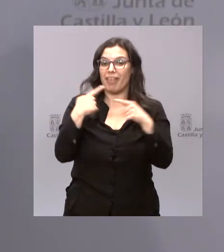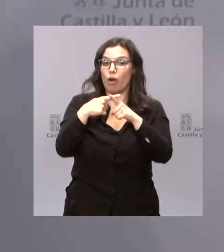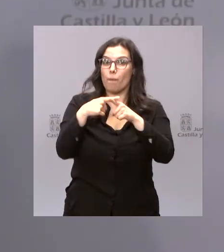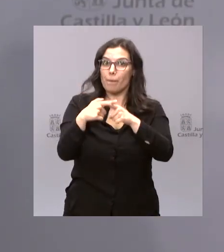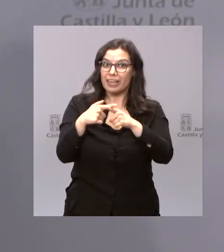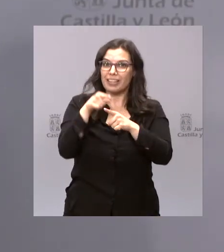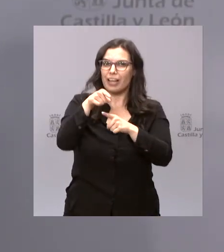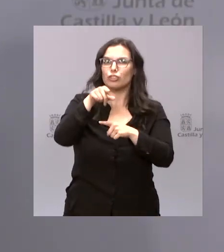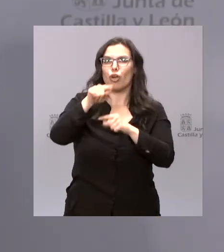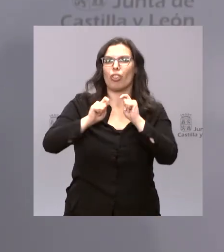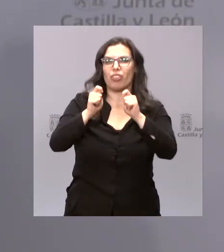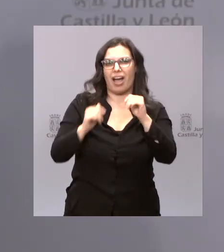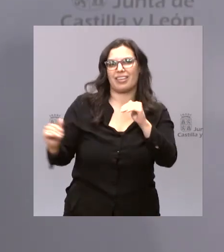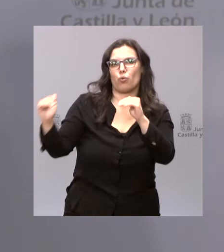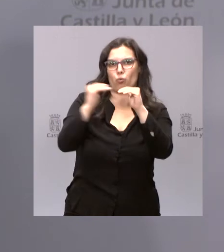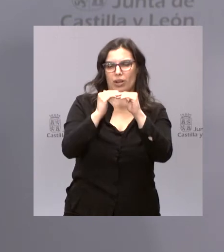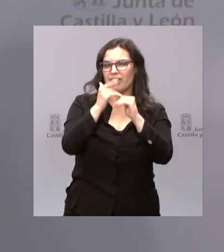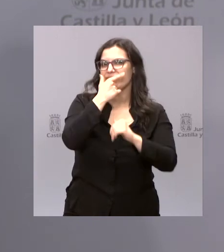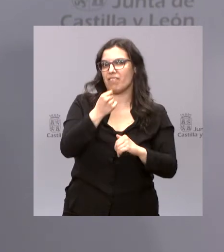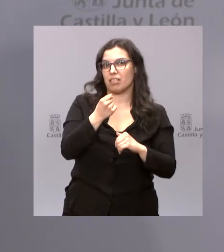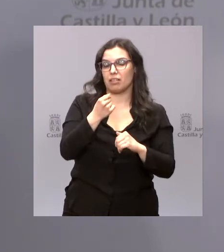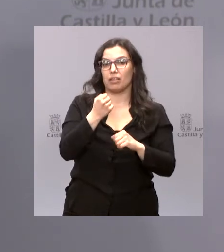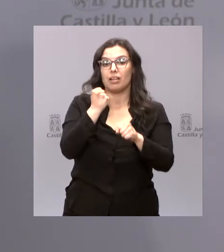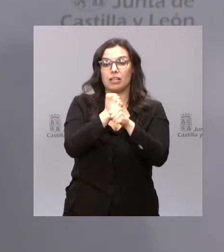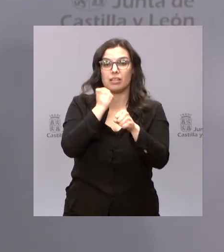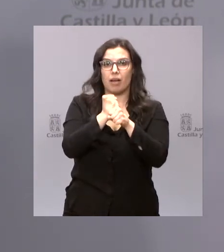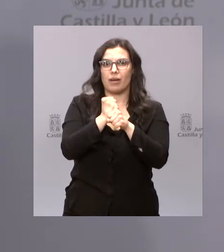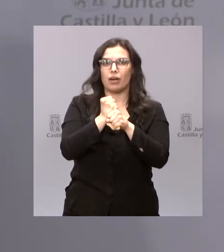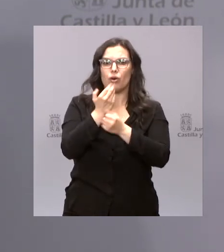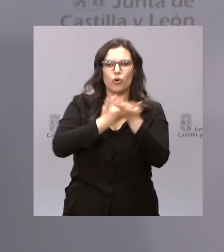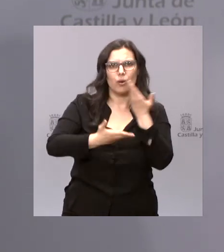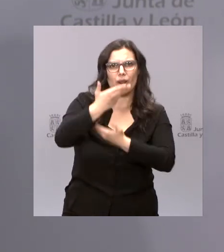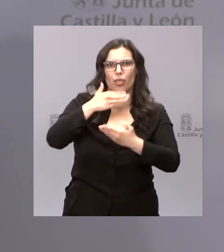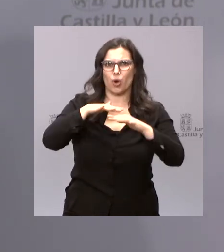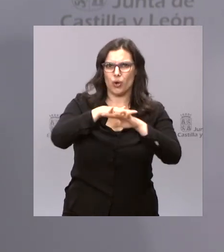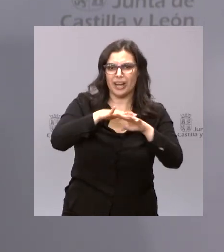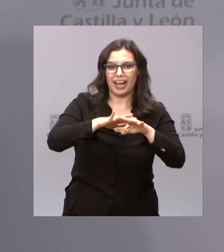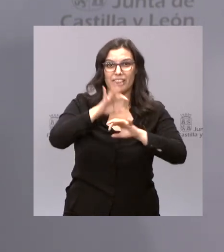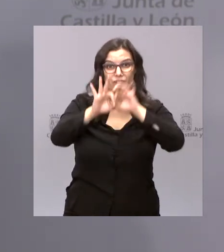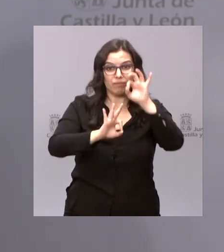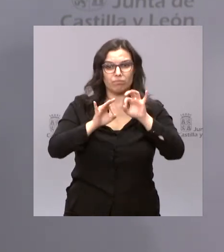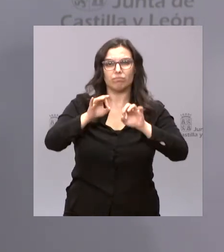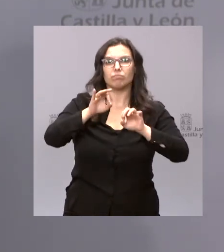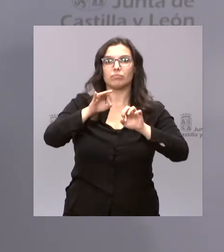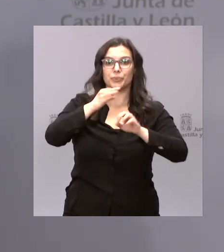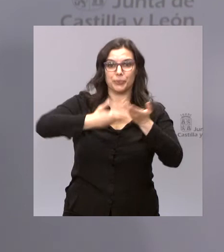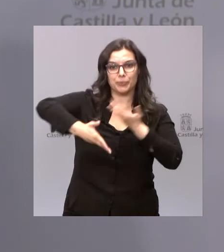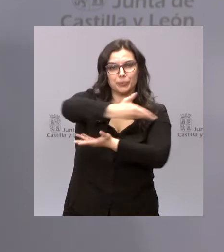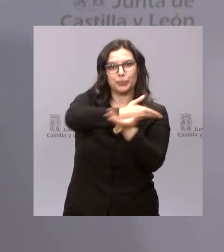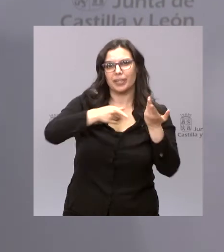más iguales y de que el trabajo compartido y la colaboración en red es la fórmula más rápida para